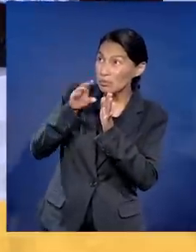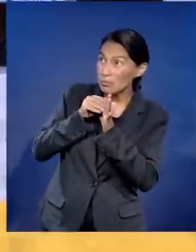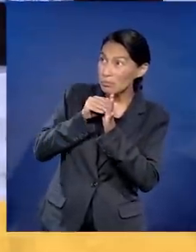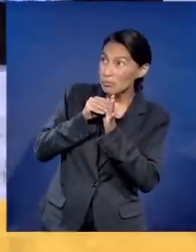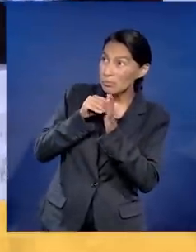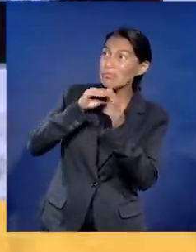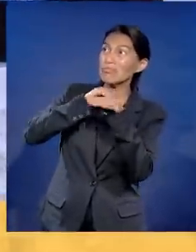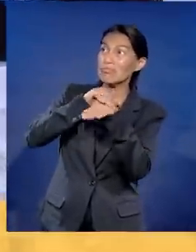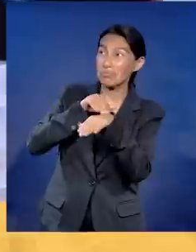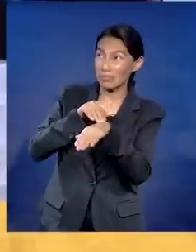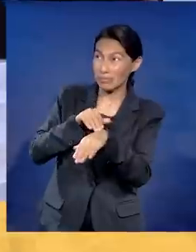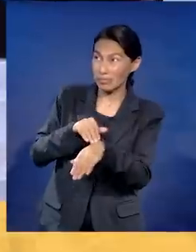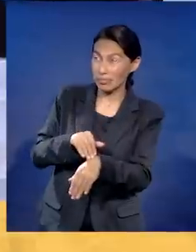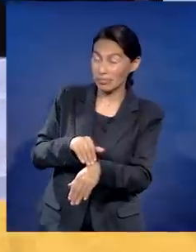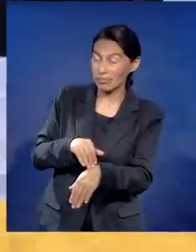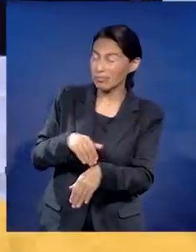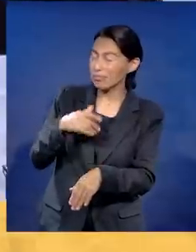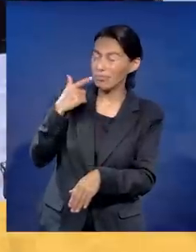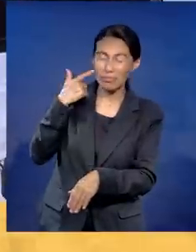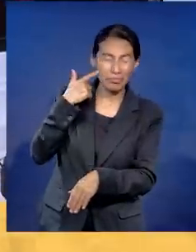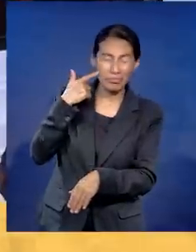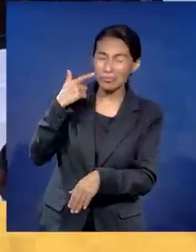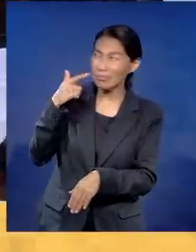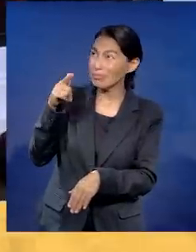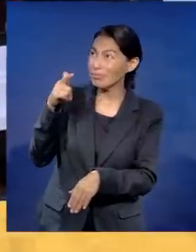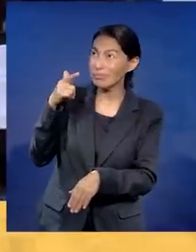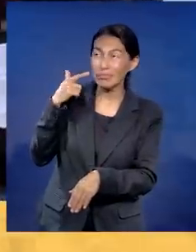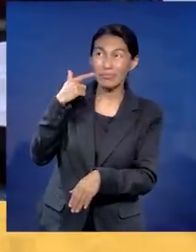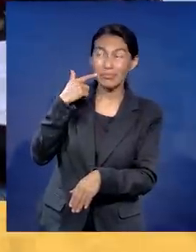si en tus pisadas